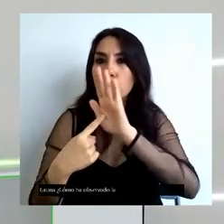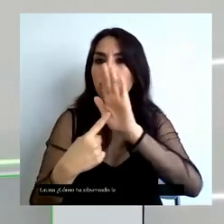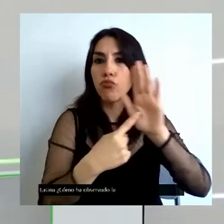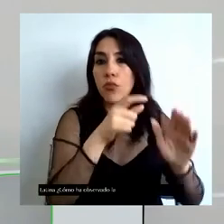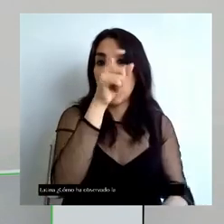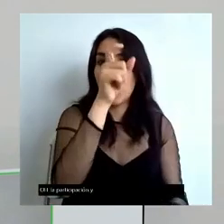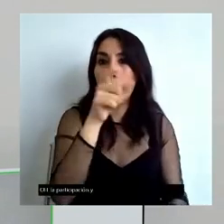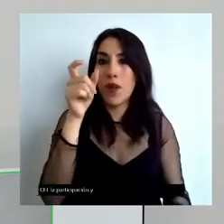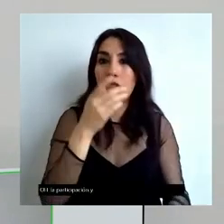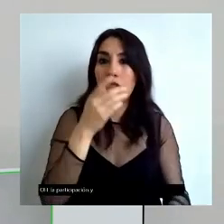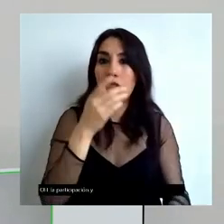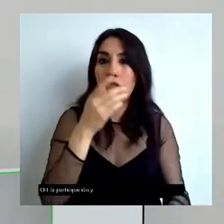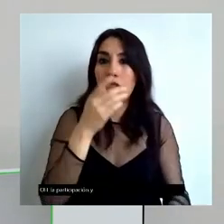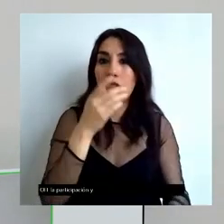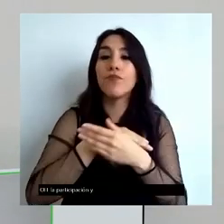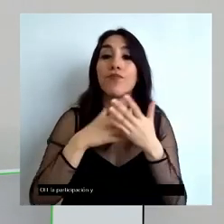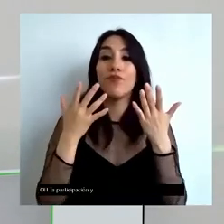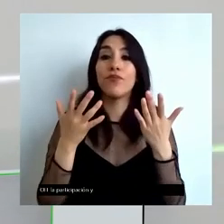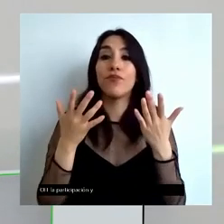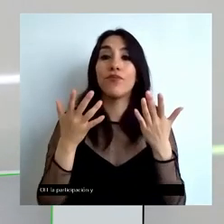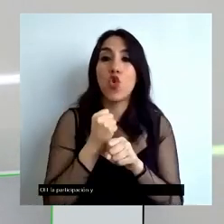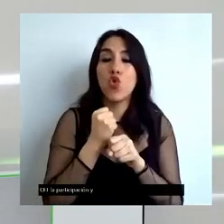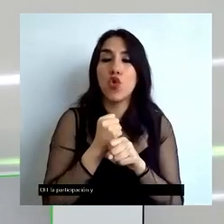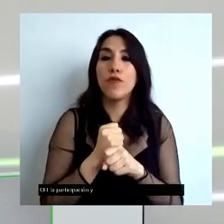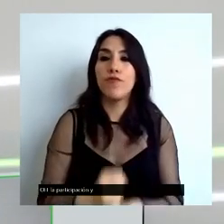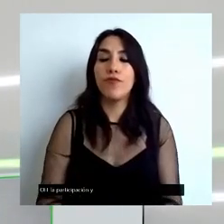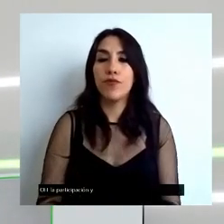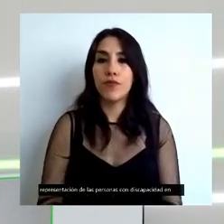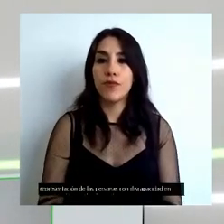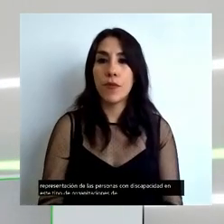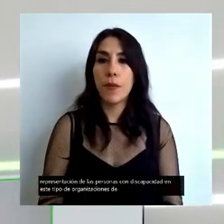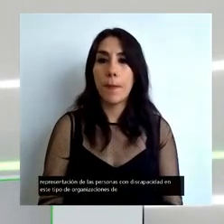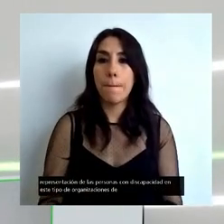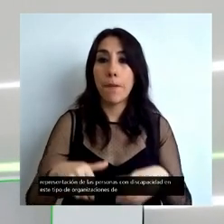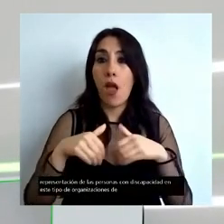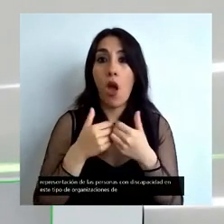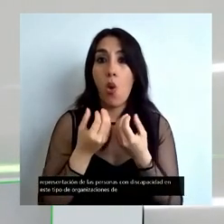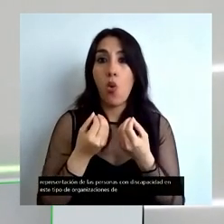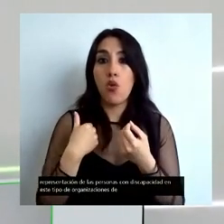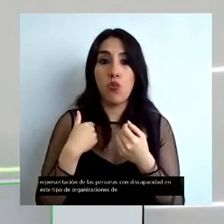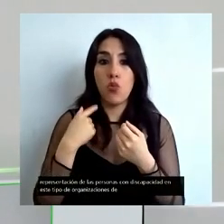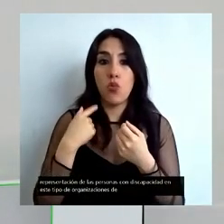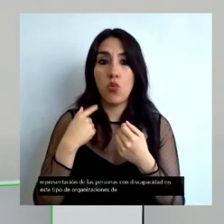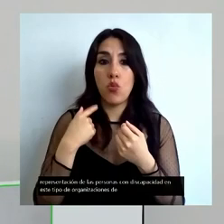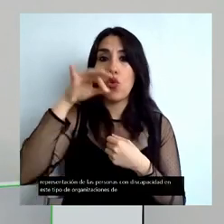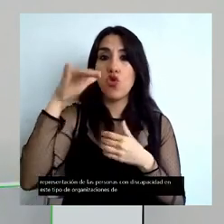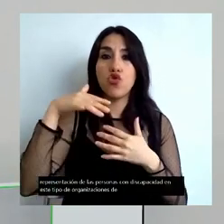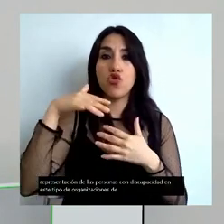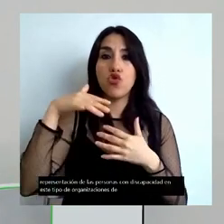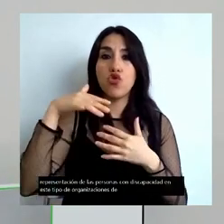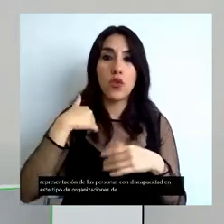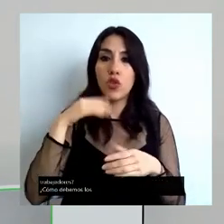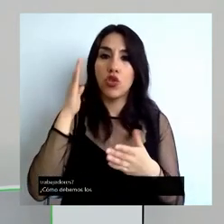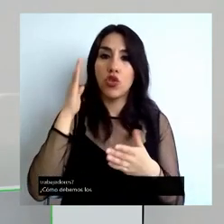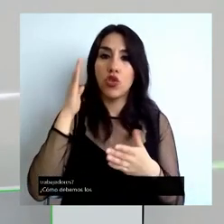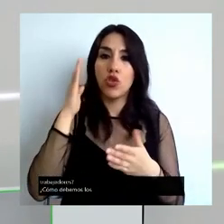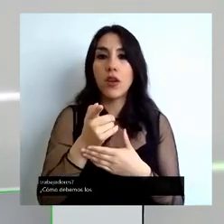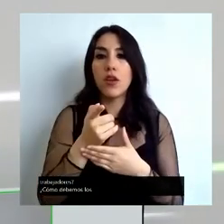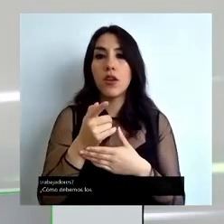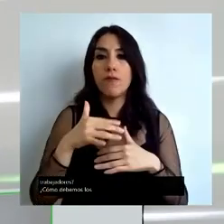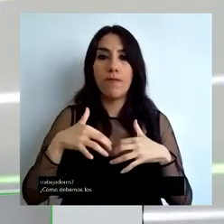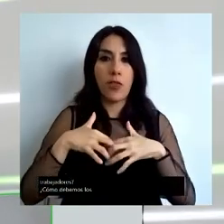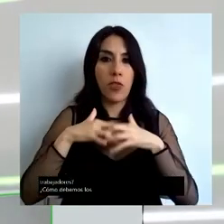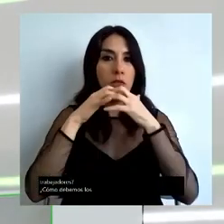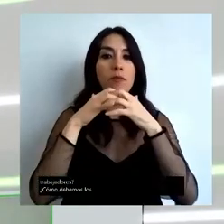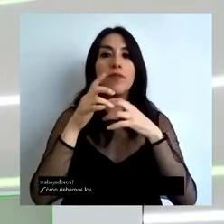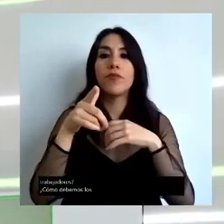trabajadores? ¿Cómo debemos los actores sociales fortalecer estos espacios de participación y asegurar que las voces